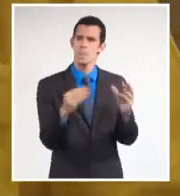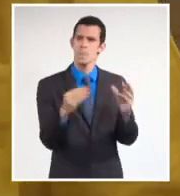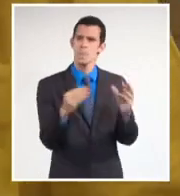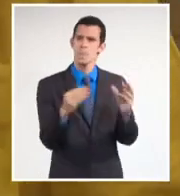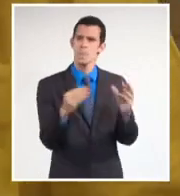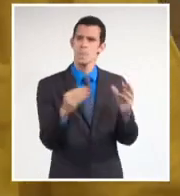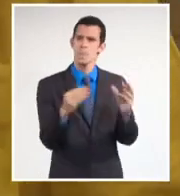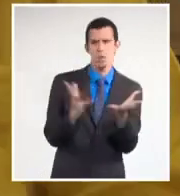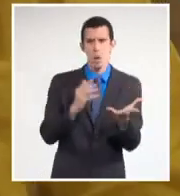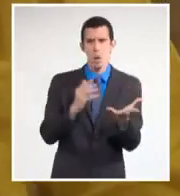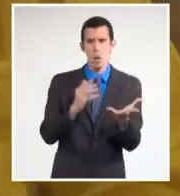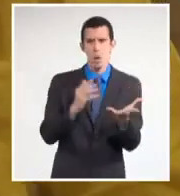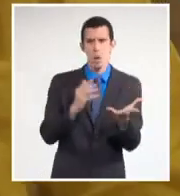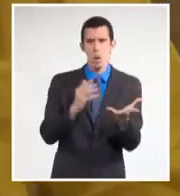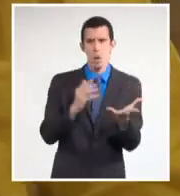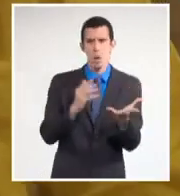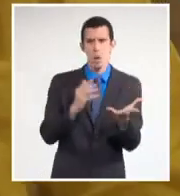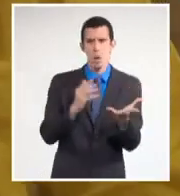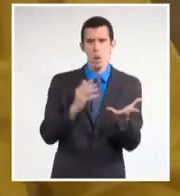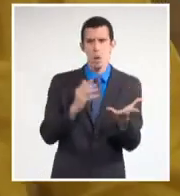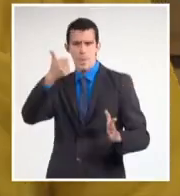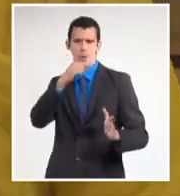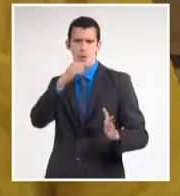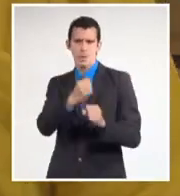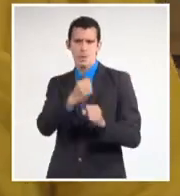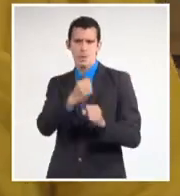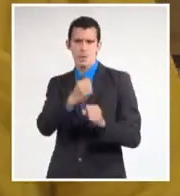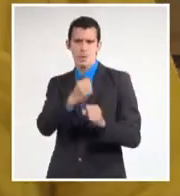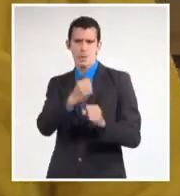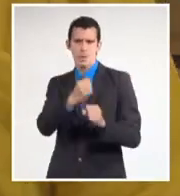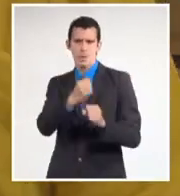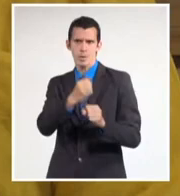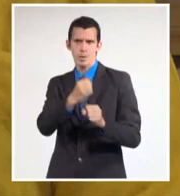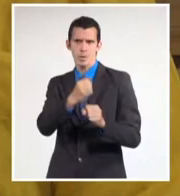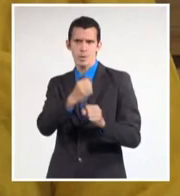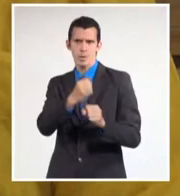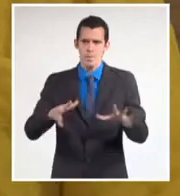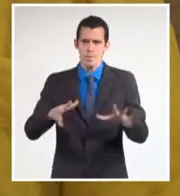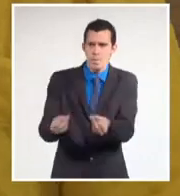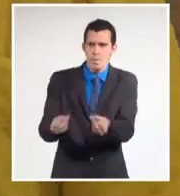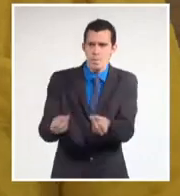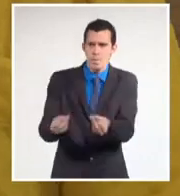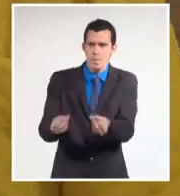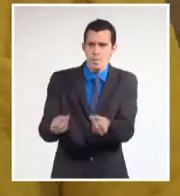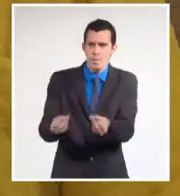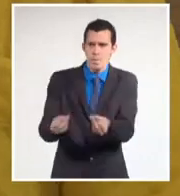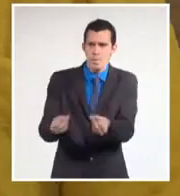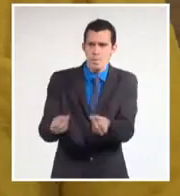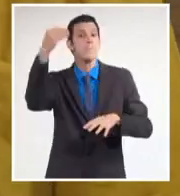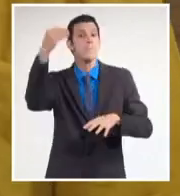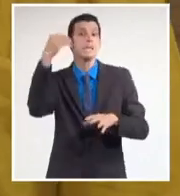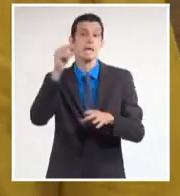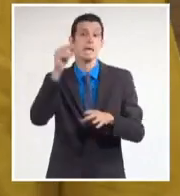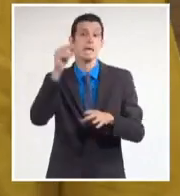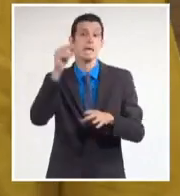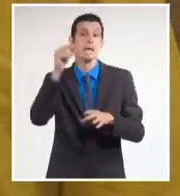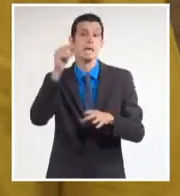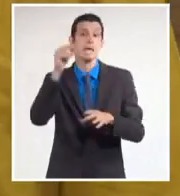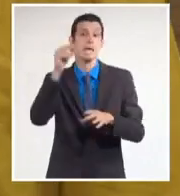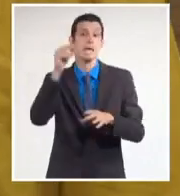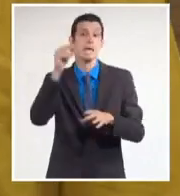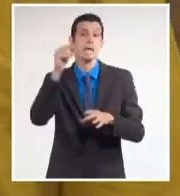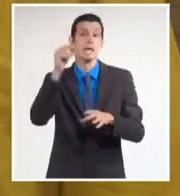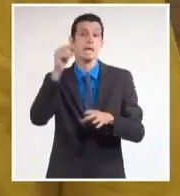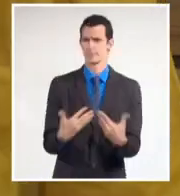con la disciplina y el rigor que lleva, estaríamos en condiciones de ya a partir de este año 2022 iniciar un programa sobre